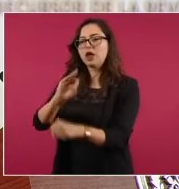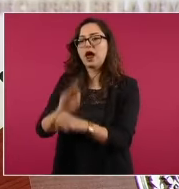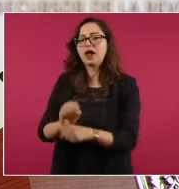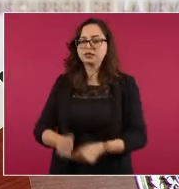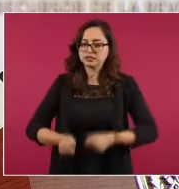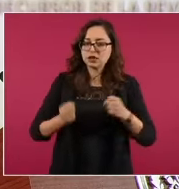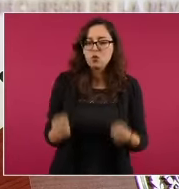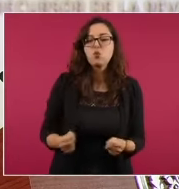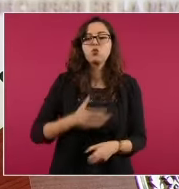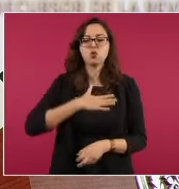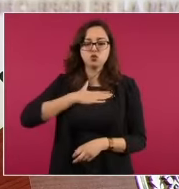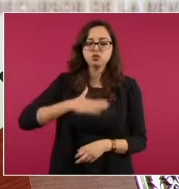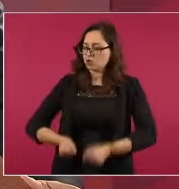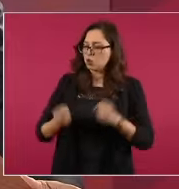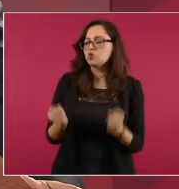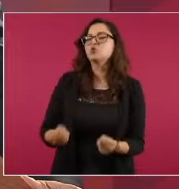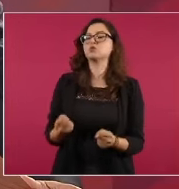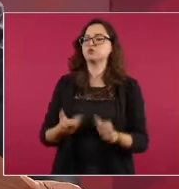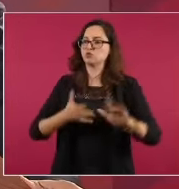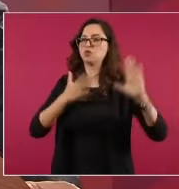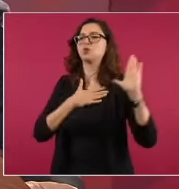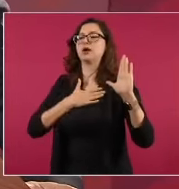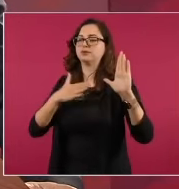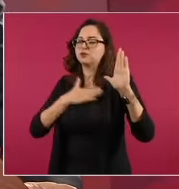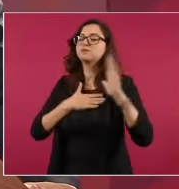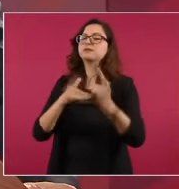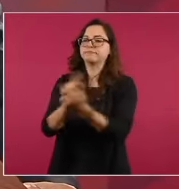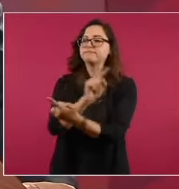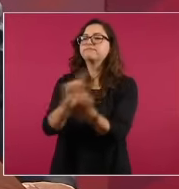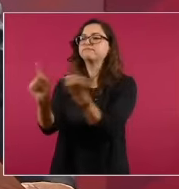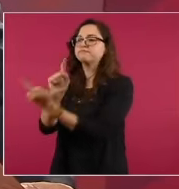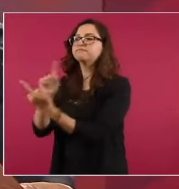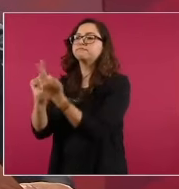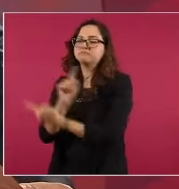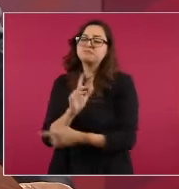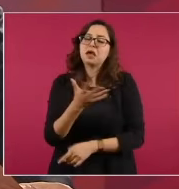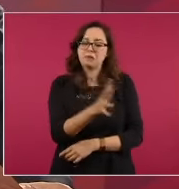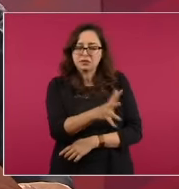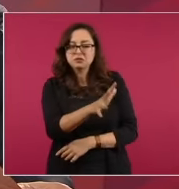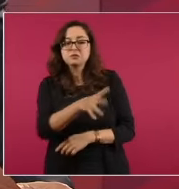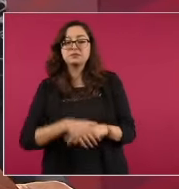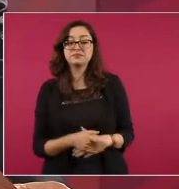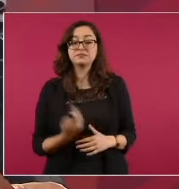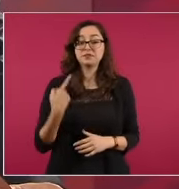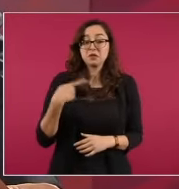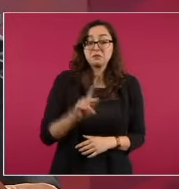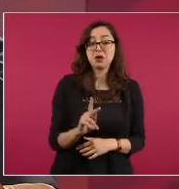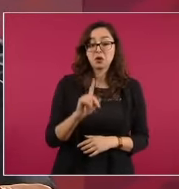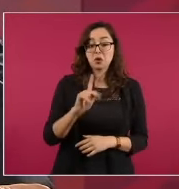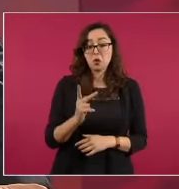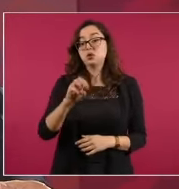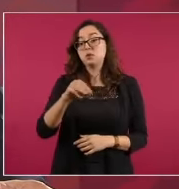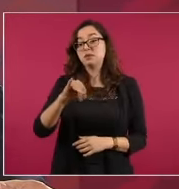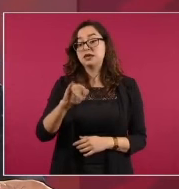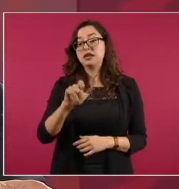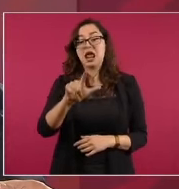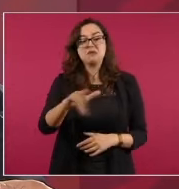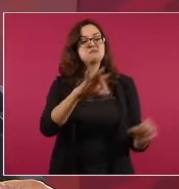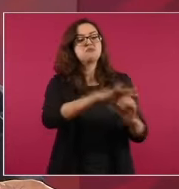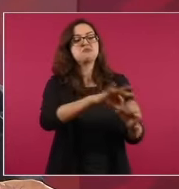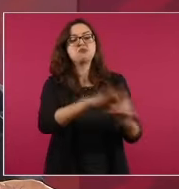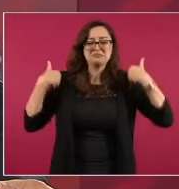hubiese justicia, seguridad. Pero el pluri va a la lista y hasta se va de vacaciones, ya nada